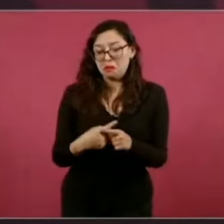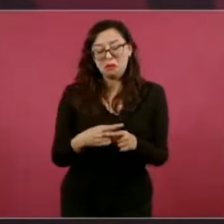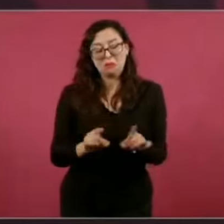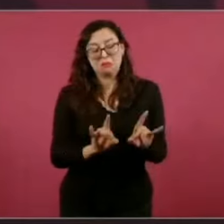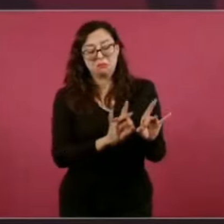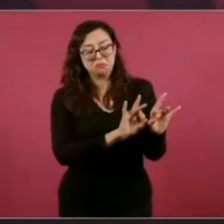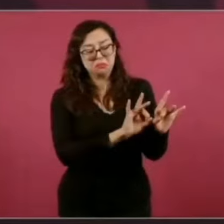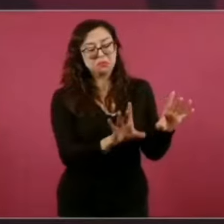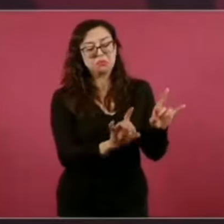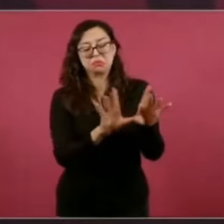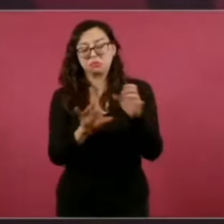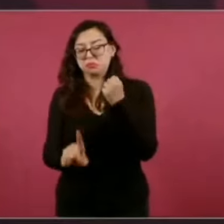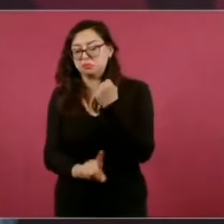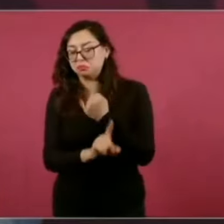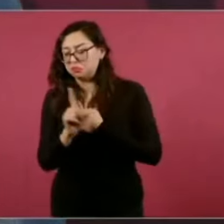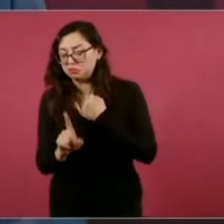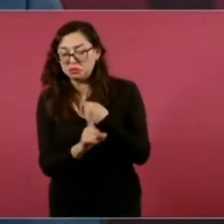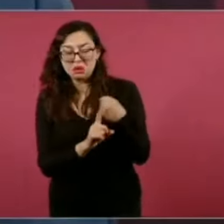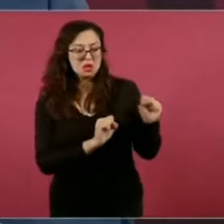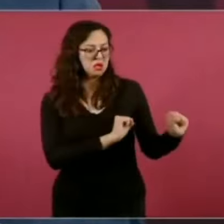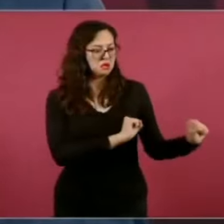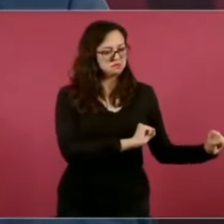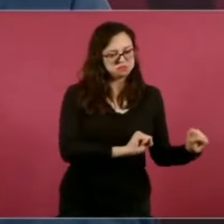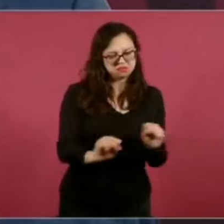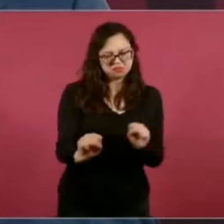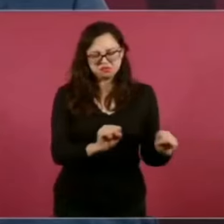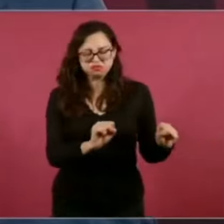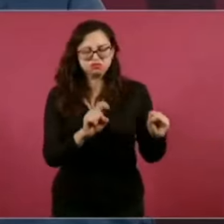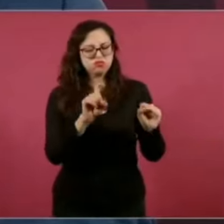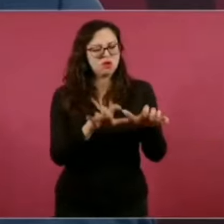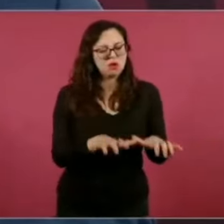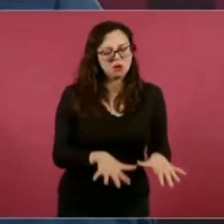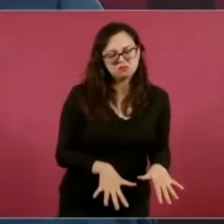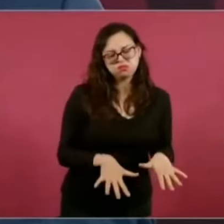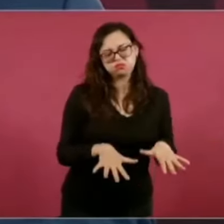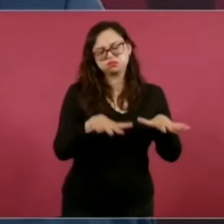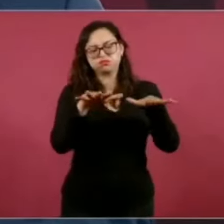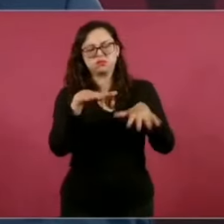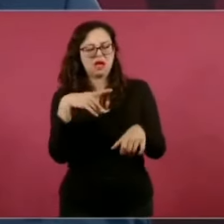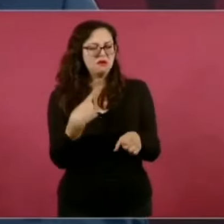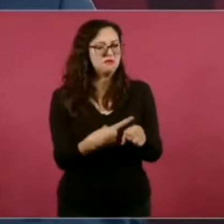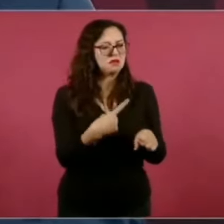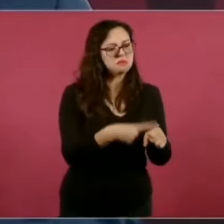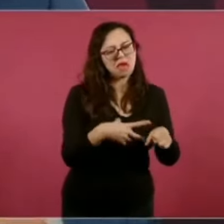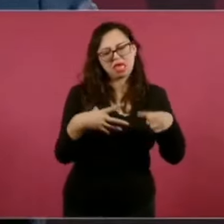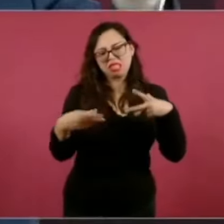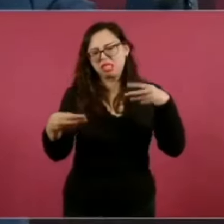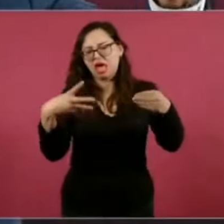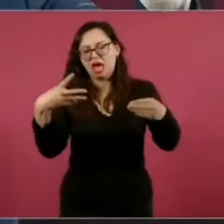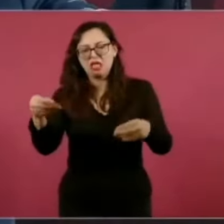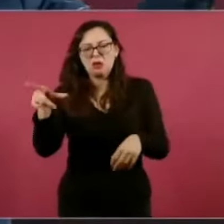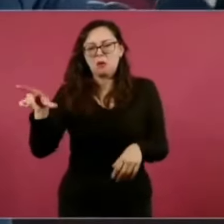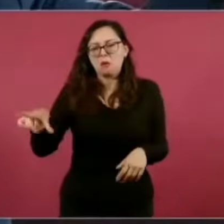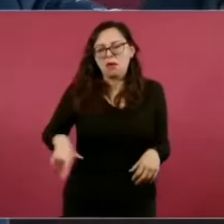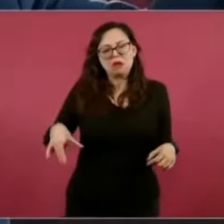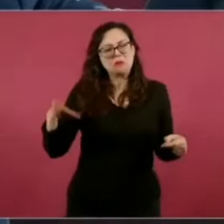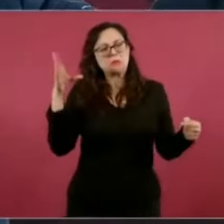temblores, inundaciones, pandemias, malos gobiernos, y México